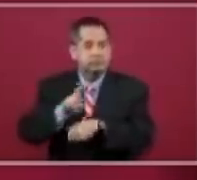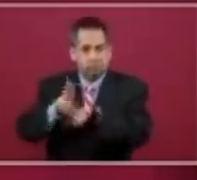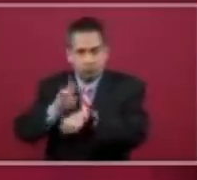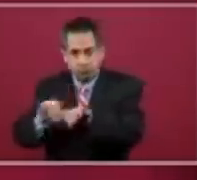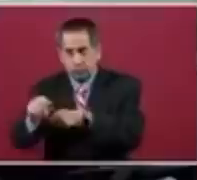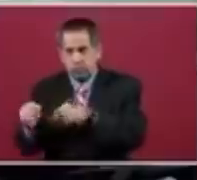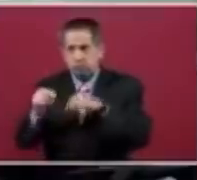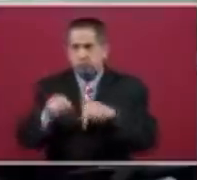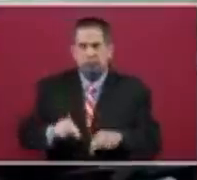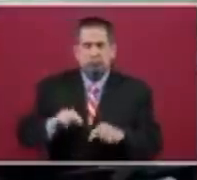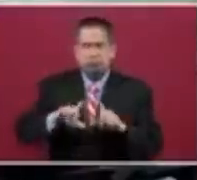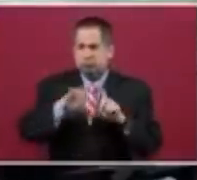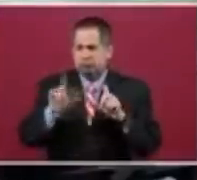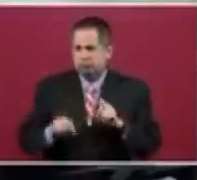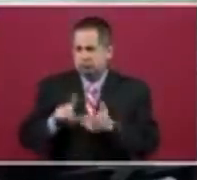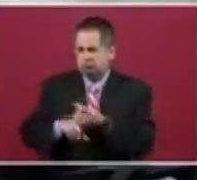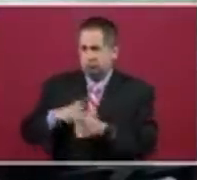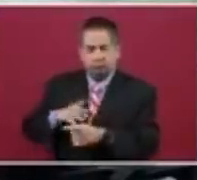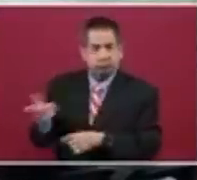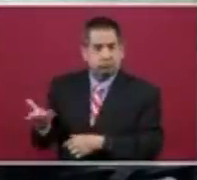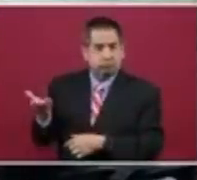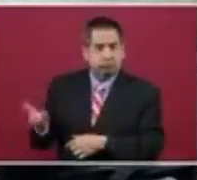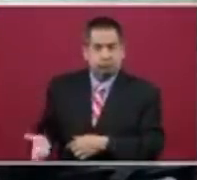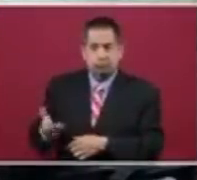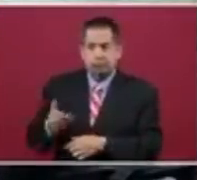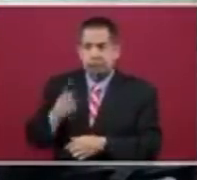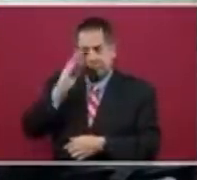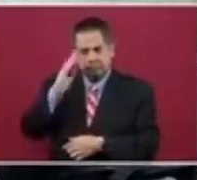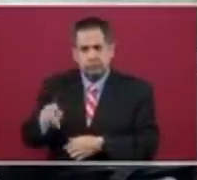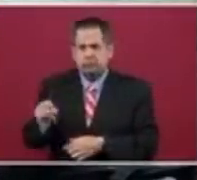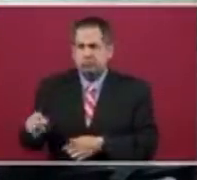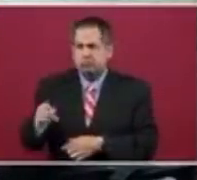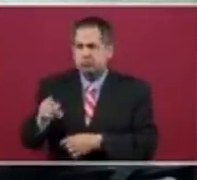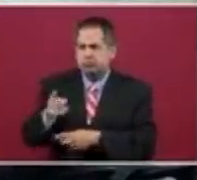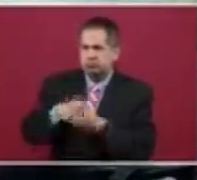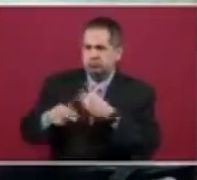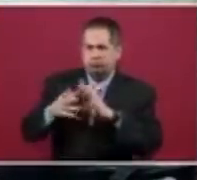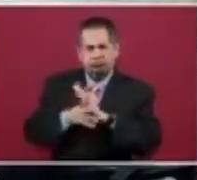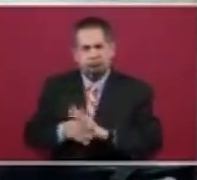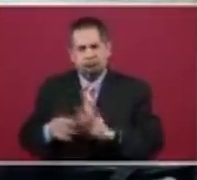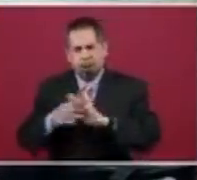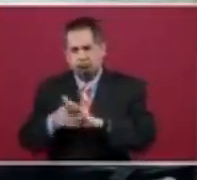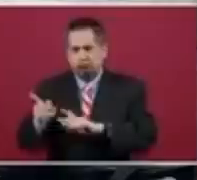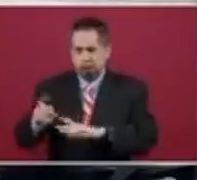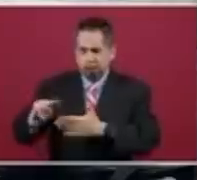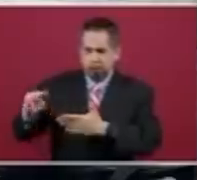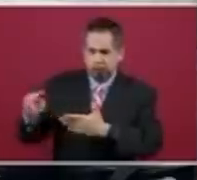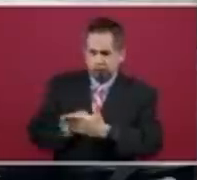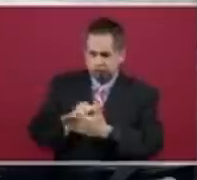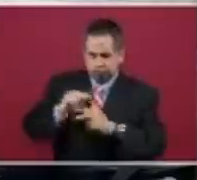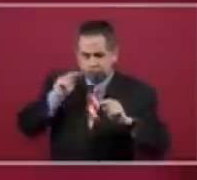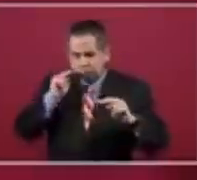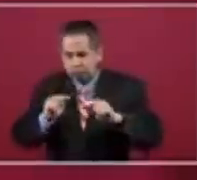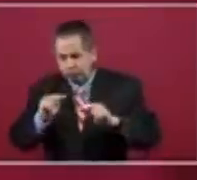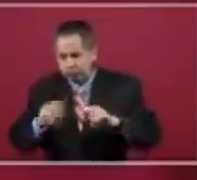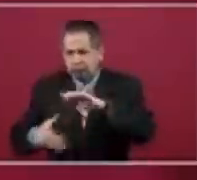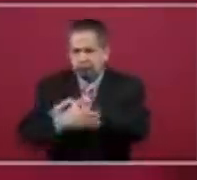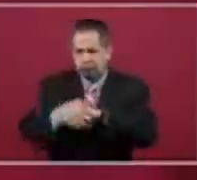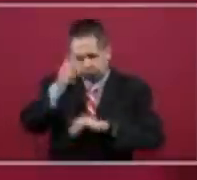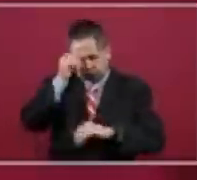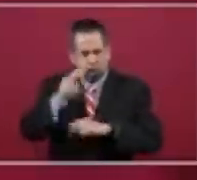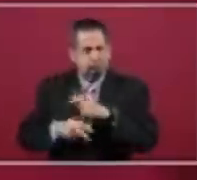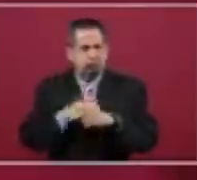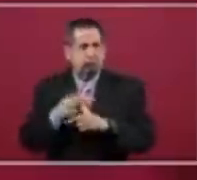oficina nacional. Se encuentra con nosotros el señor Bacherón, quien será uno de los que van a firmar el acuerdo